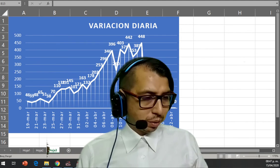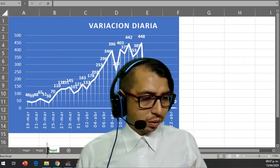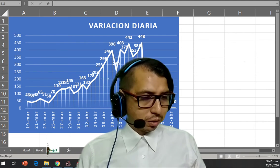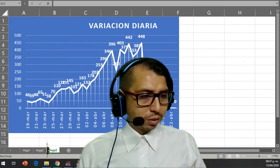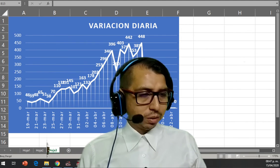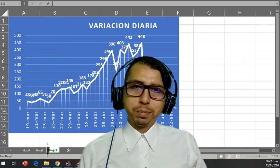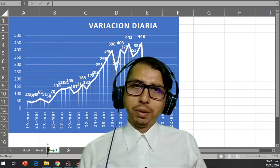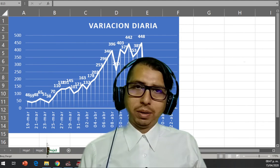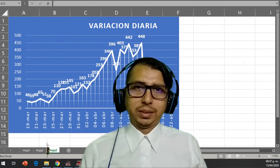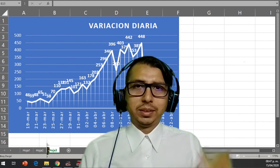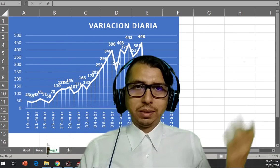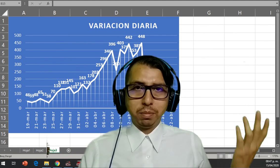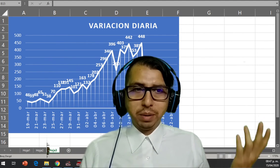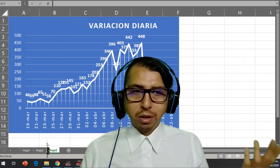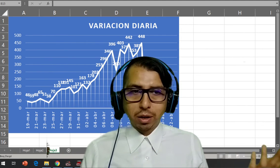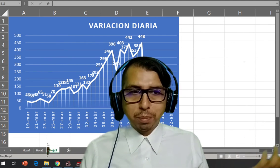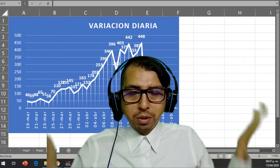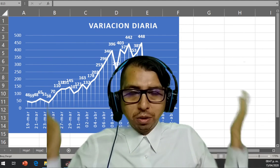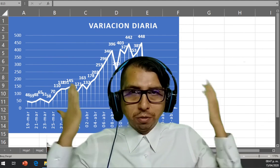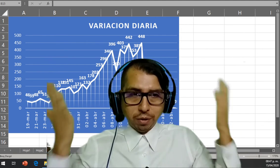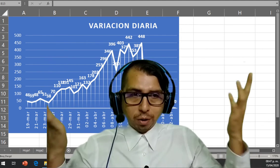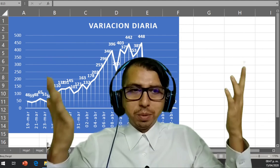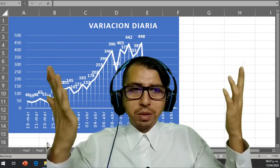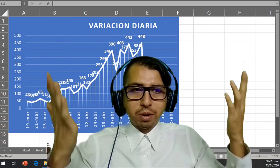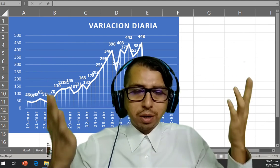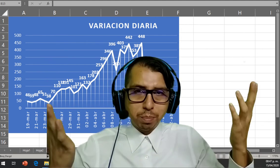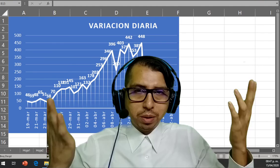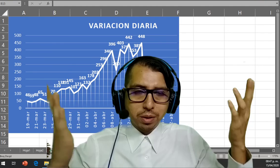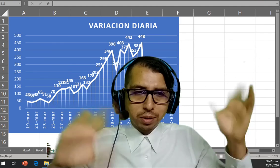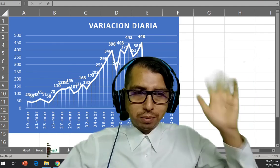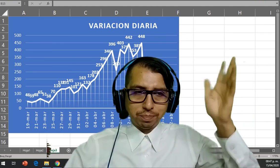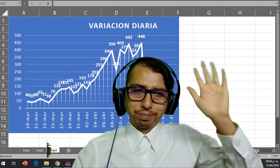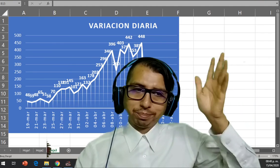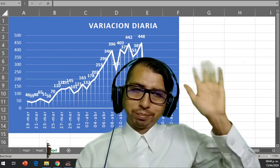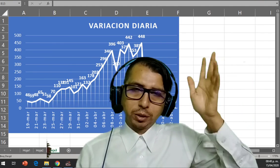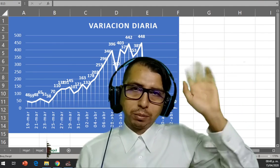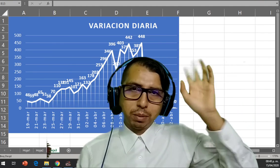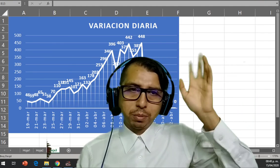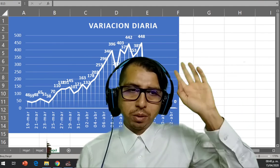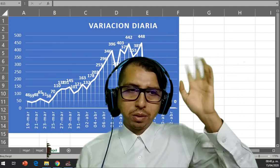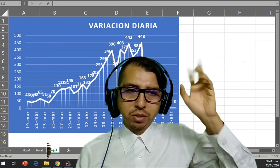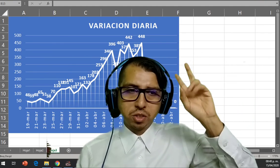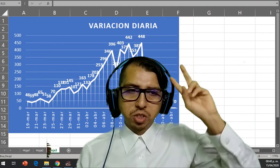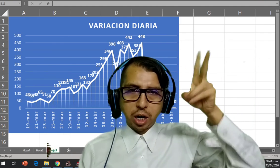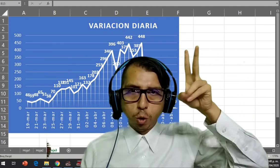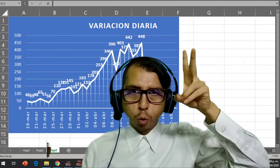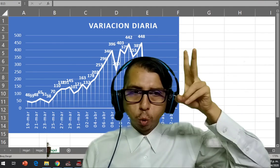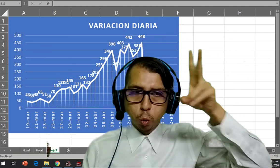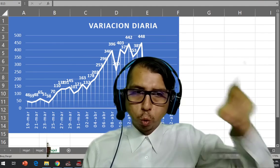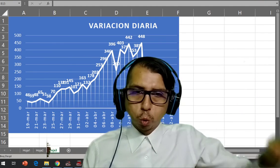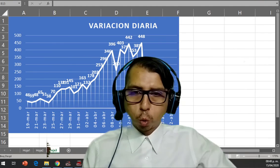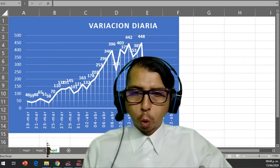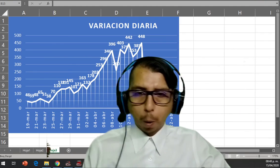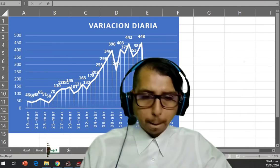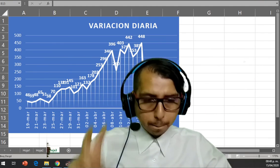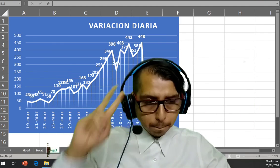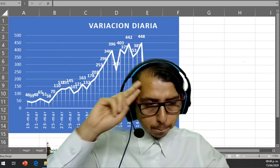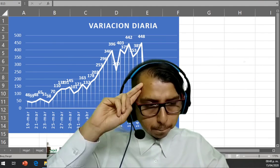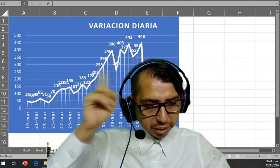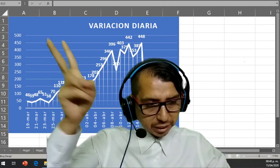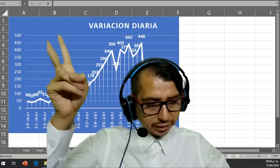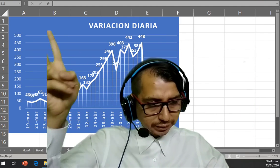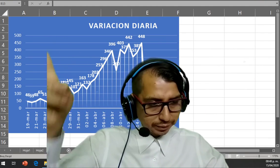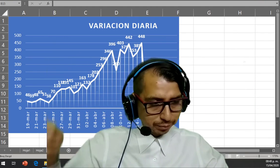por el momento, espero que este sea un video rápido. Fue un video rápido. Nos vemos. Chao.